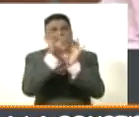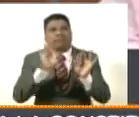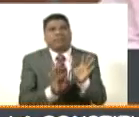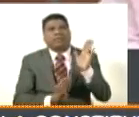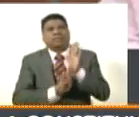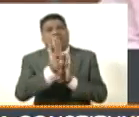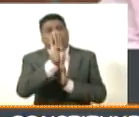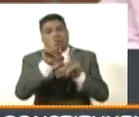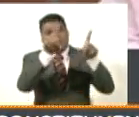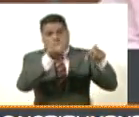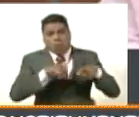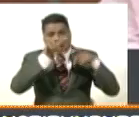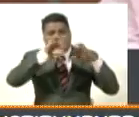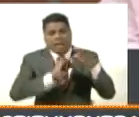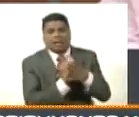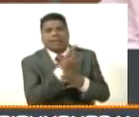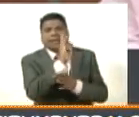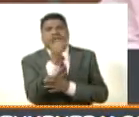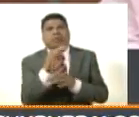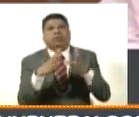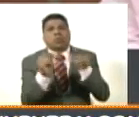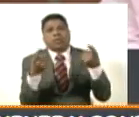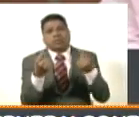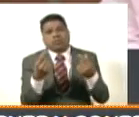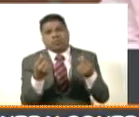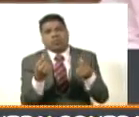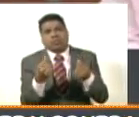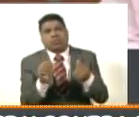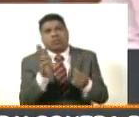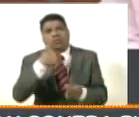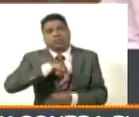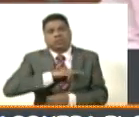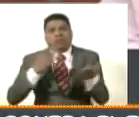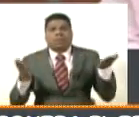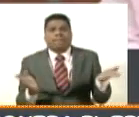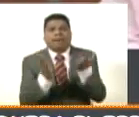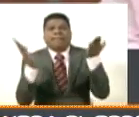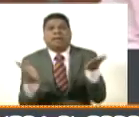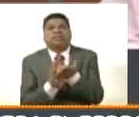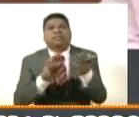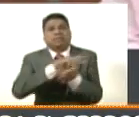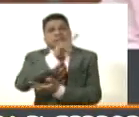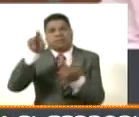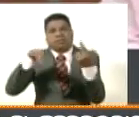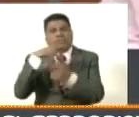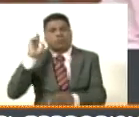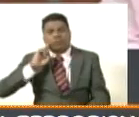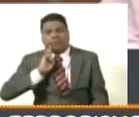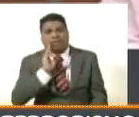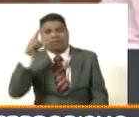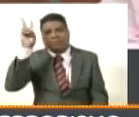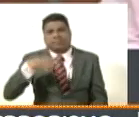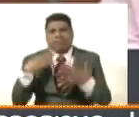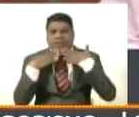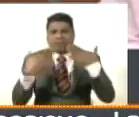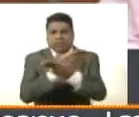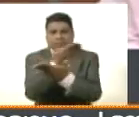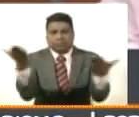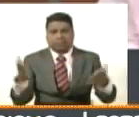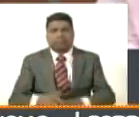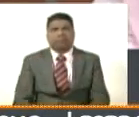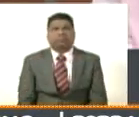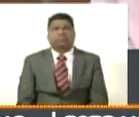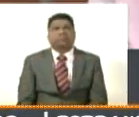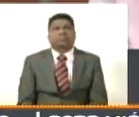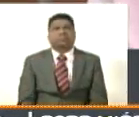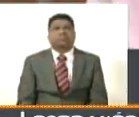desarrollo agrícola, que en materia de desarrollo económico estamos impulsando desde la Revolución Bolivariana de Venezuela. Muchísimas gracias. Bien, palabras